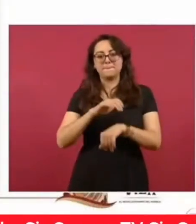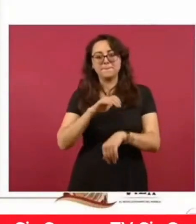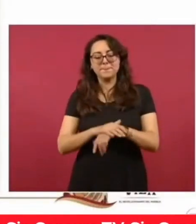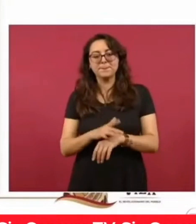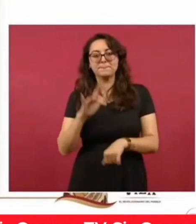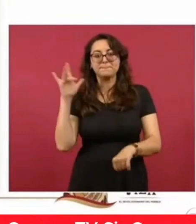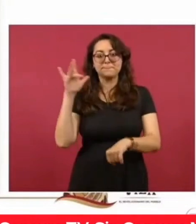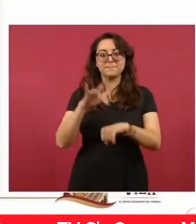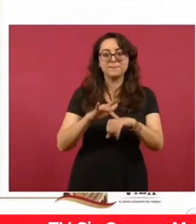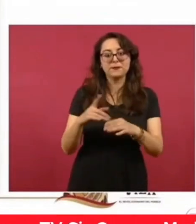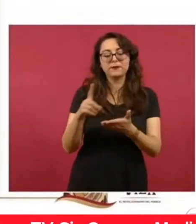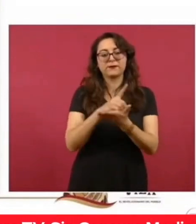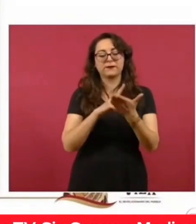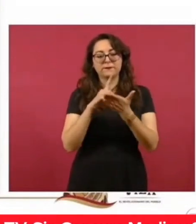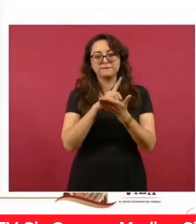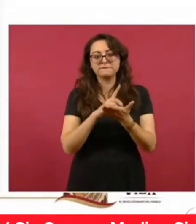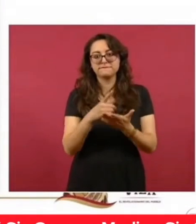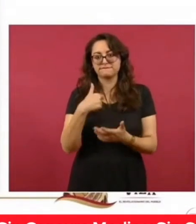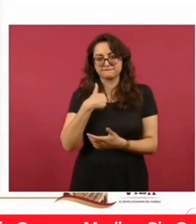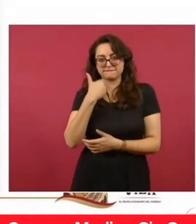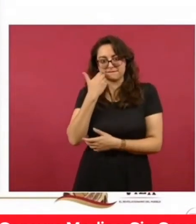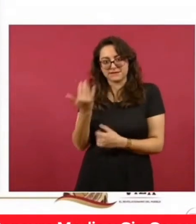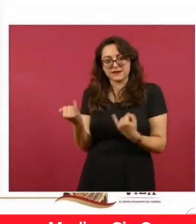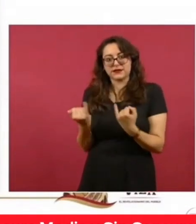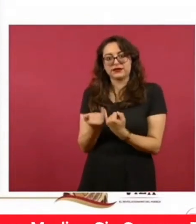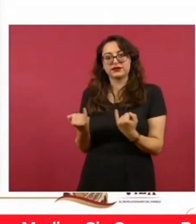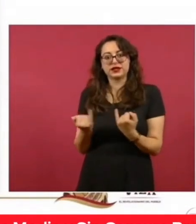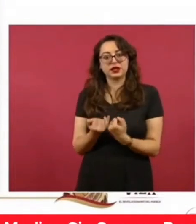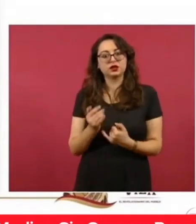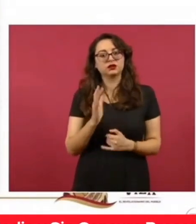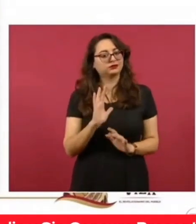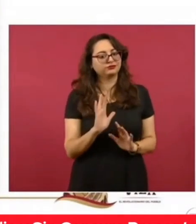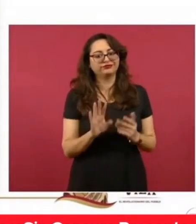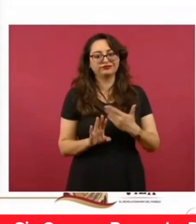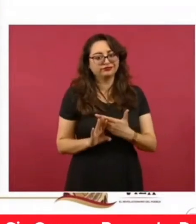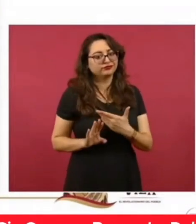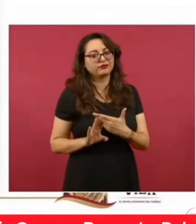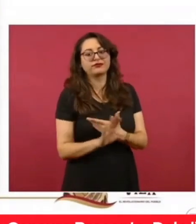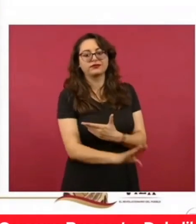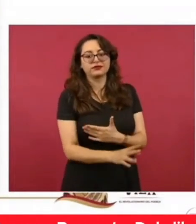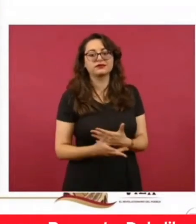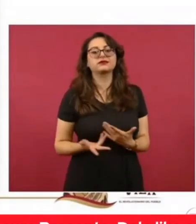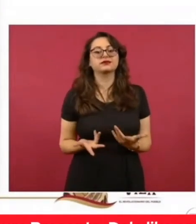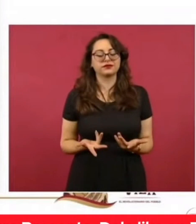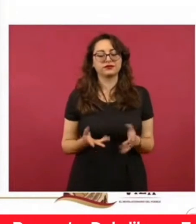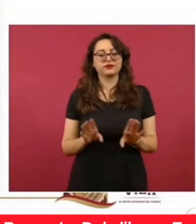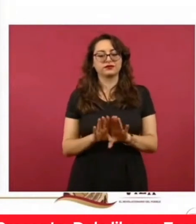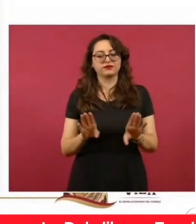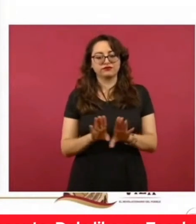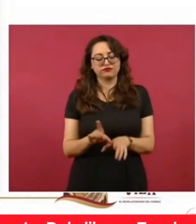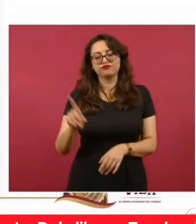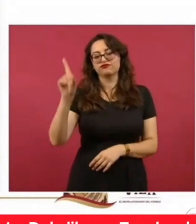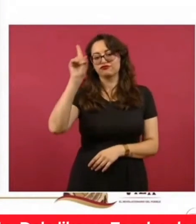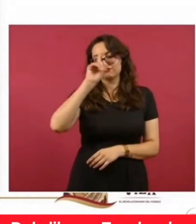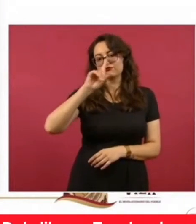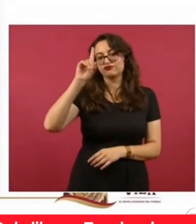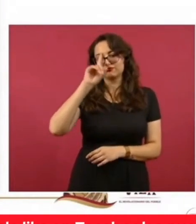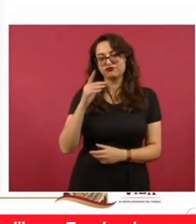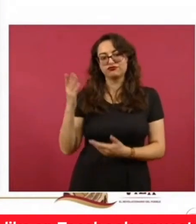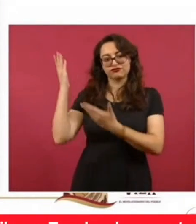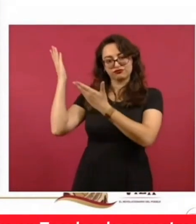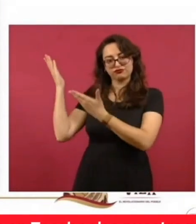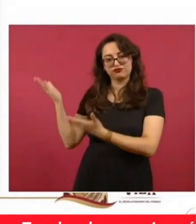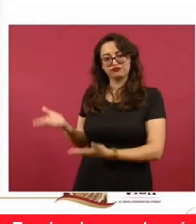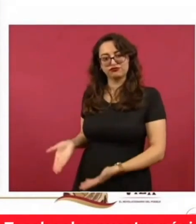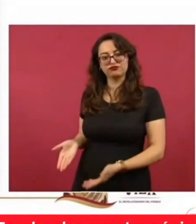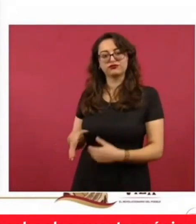que tienen que ver en cómo podemos ayudar a que no haya ese consumo por parte de, en el caso de estas orientaciones, de nuestros hijos, de